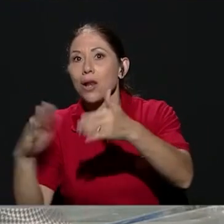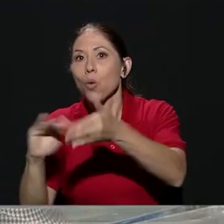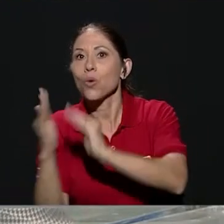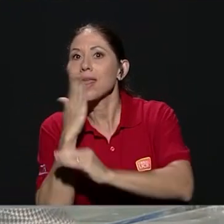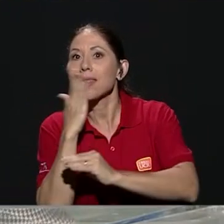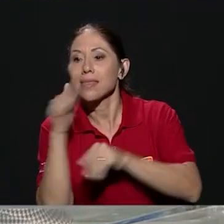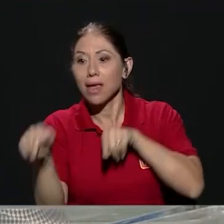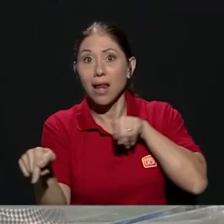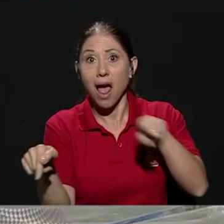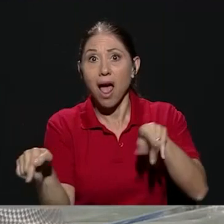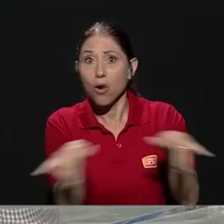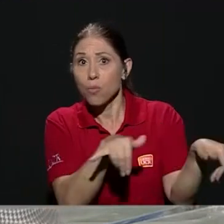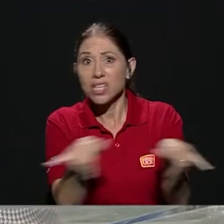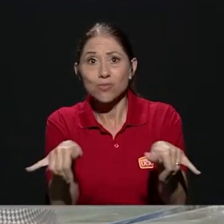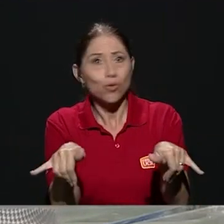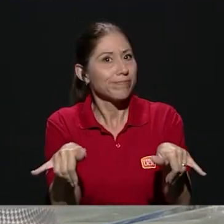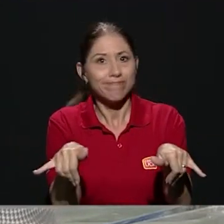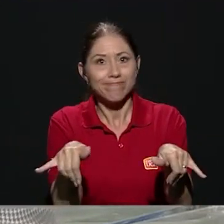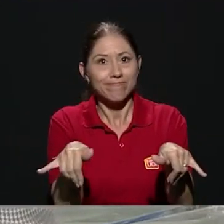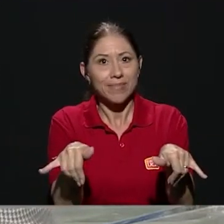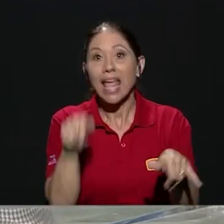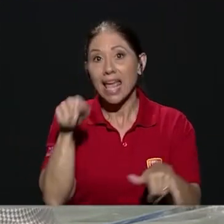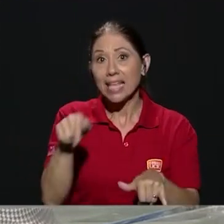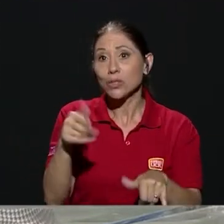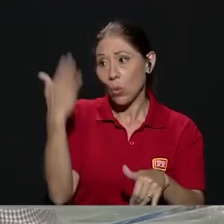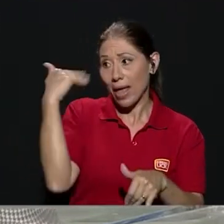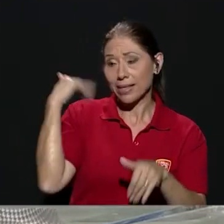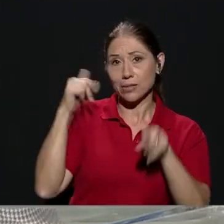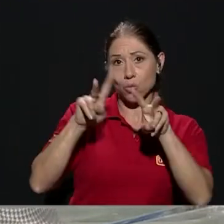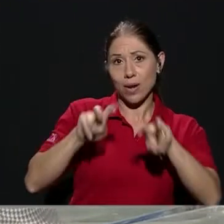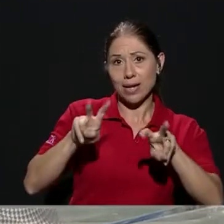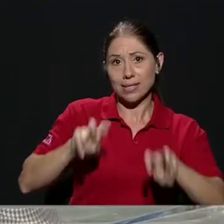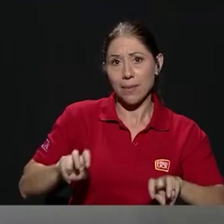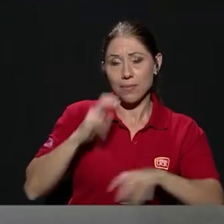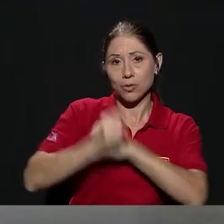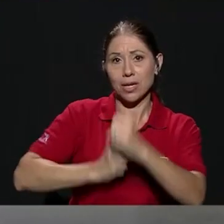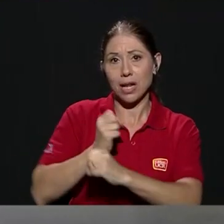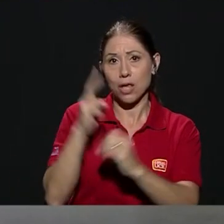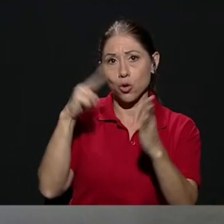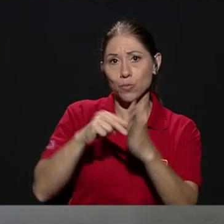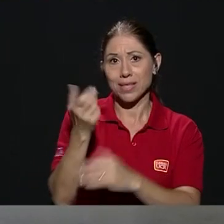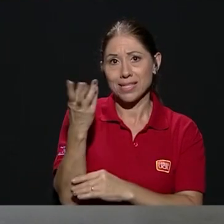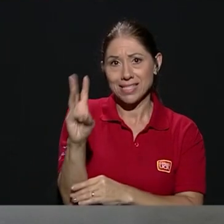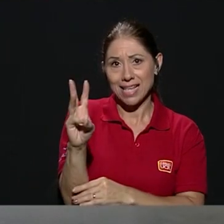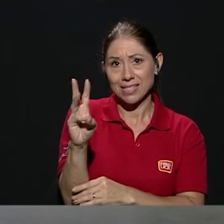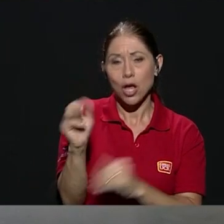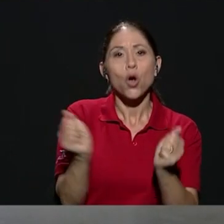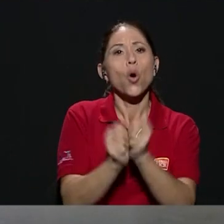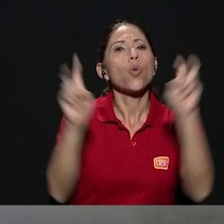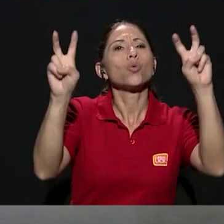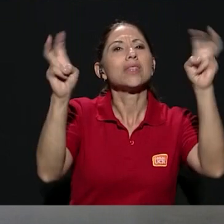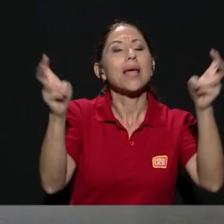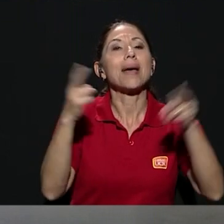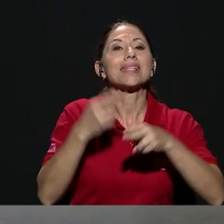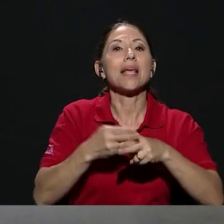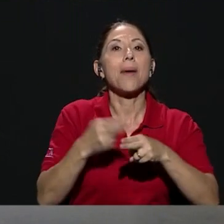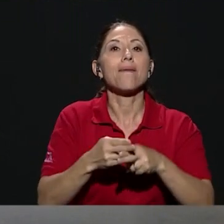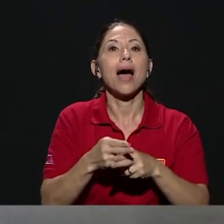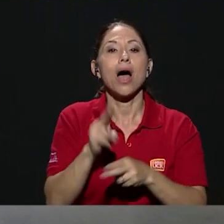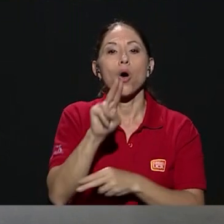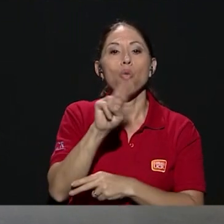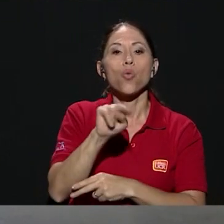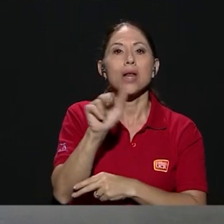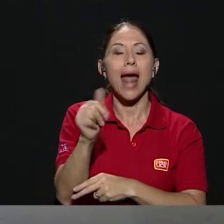comunidad indígena. Esto lo analizamos todo en el 2016 con el tema de la UNA por la Madre Tierra,